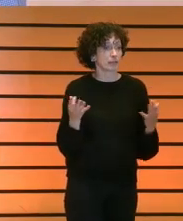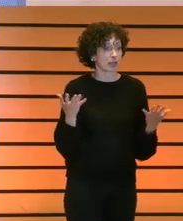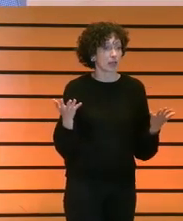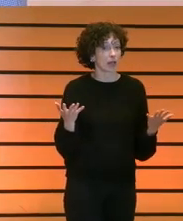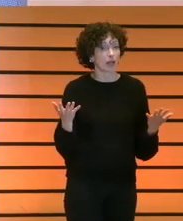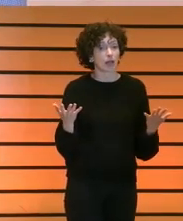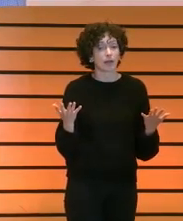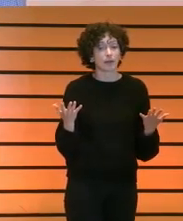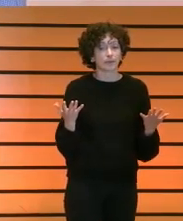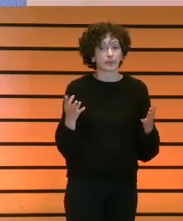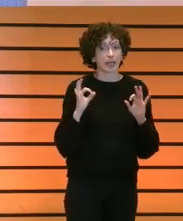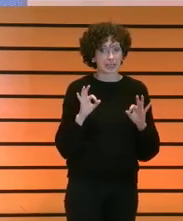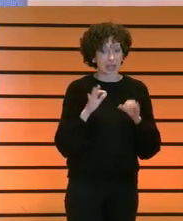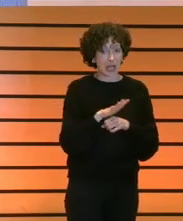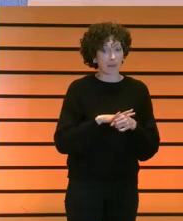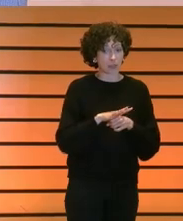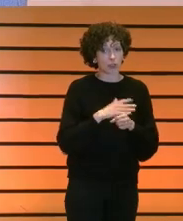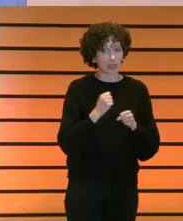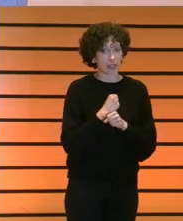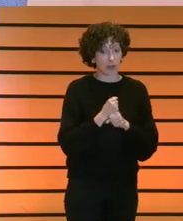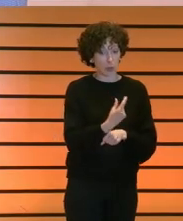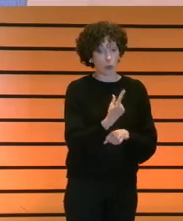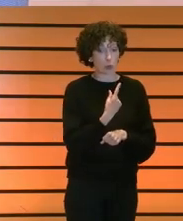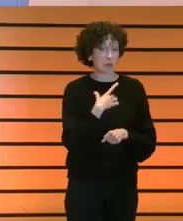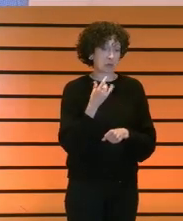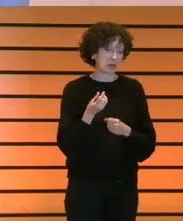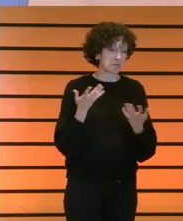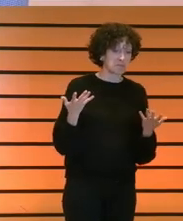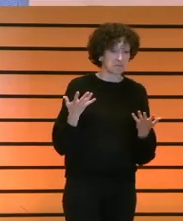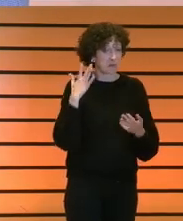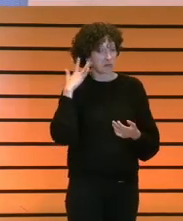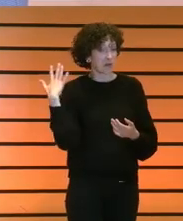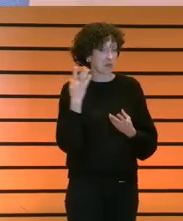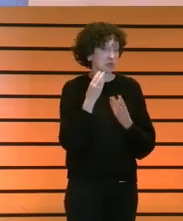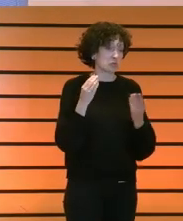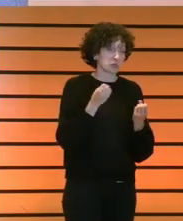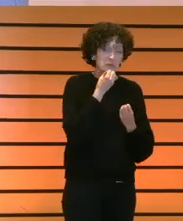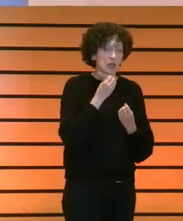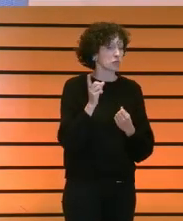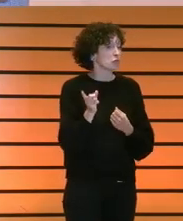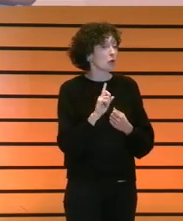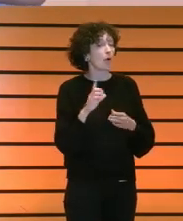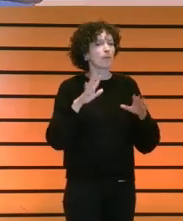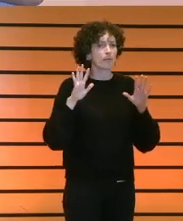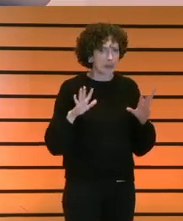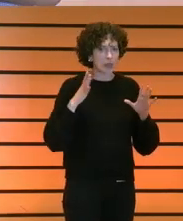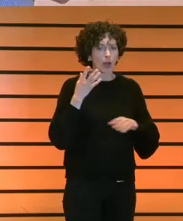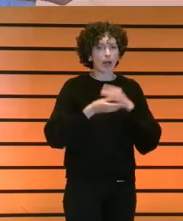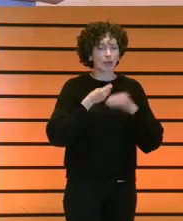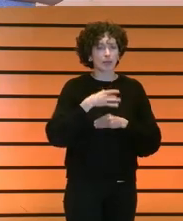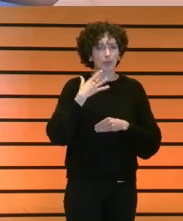que un ámbito de actividad que a lo mejor no es demasiado lucrativa, pero que se puede desarrollar pues, gracias